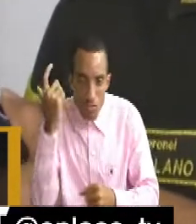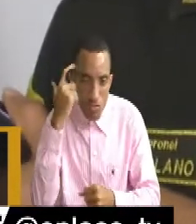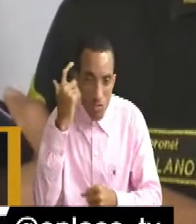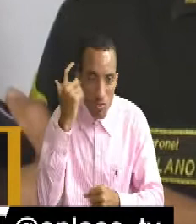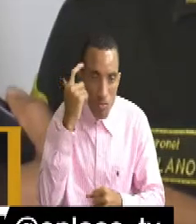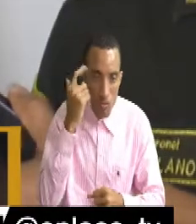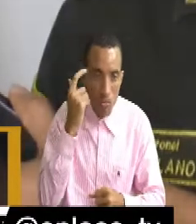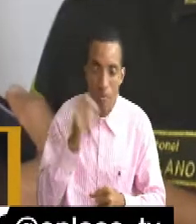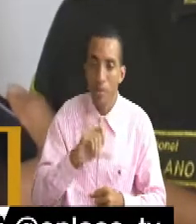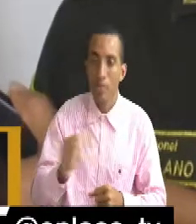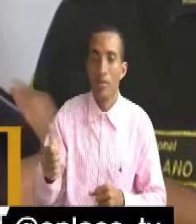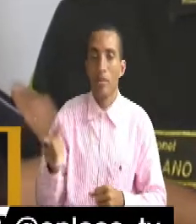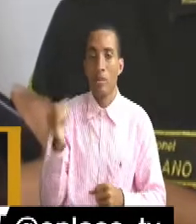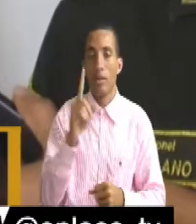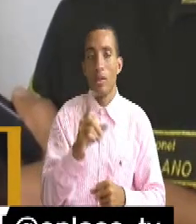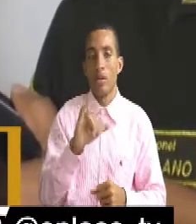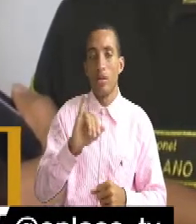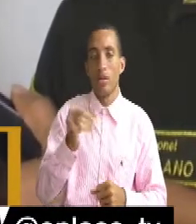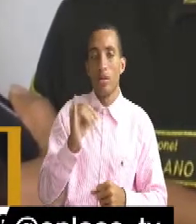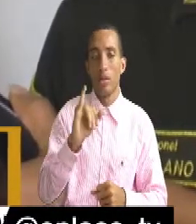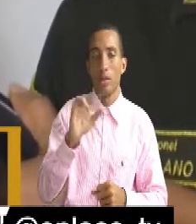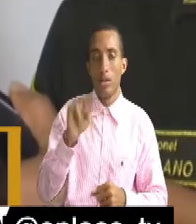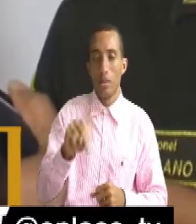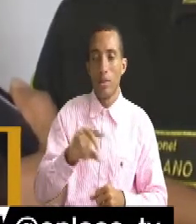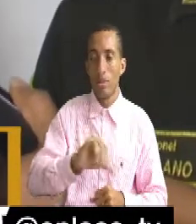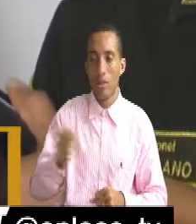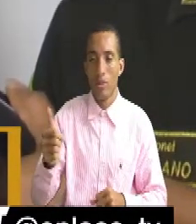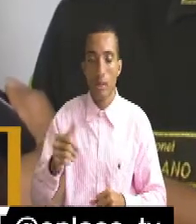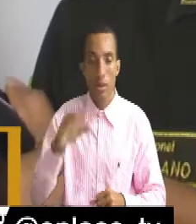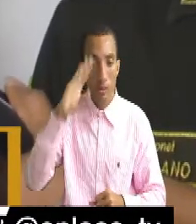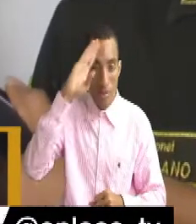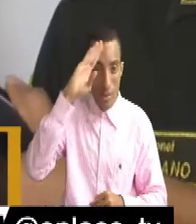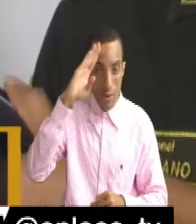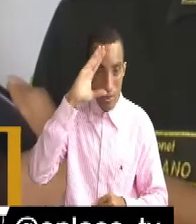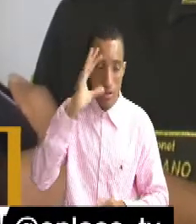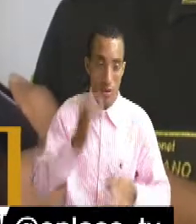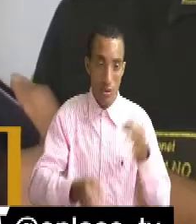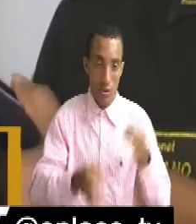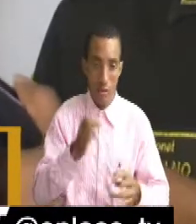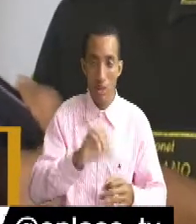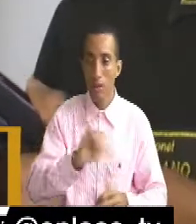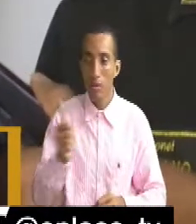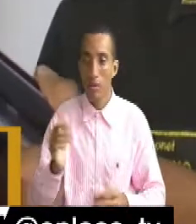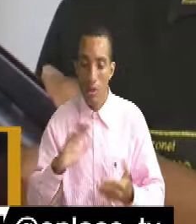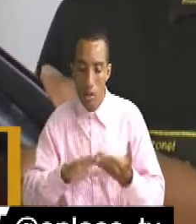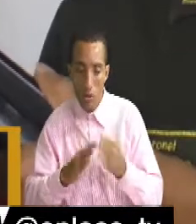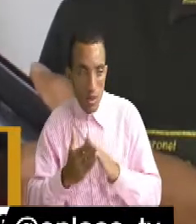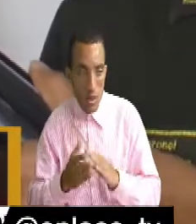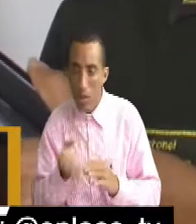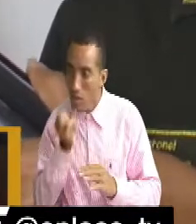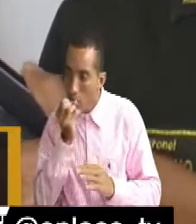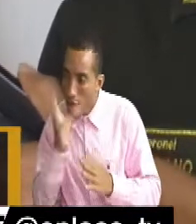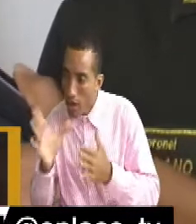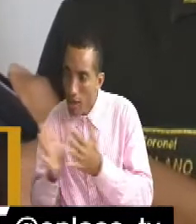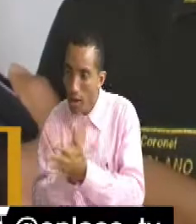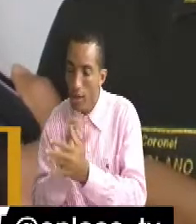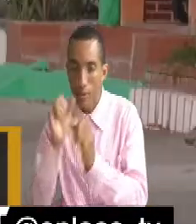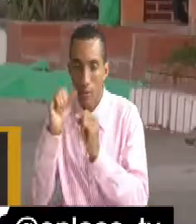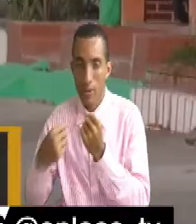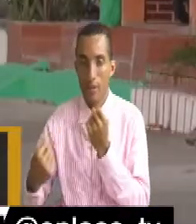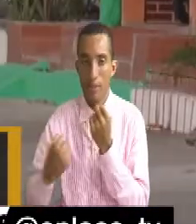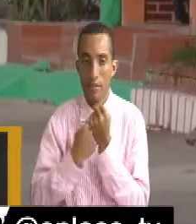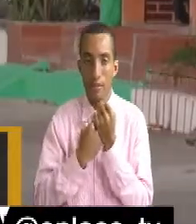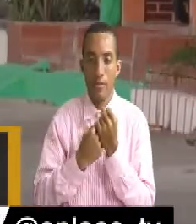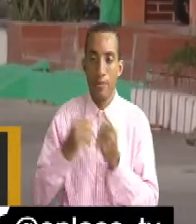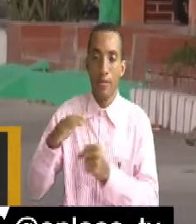trabajo que hace la Policía Judicial, y lo más importante, el trabajo de la comunidad de denunciar y contar con la policía en cada uno de los barrios.